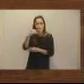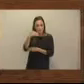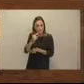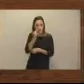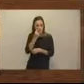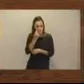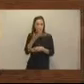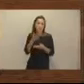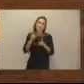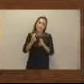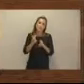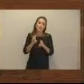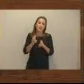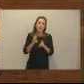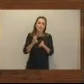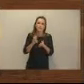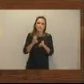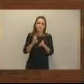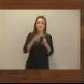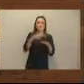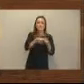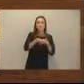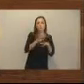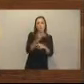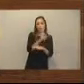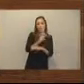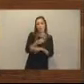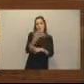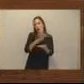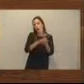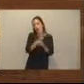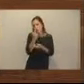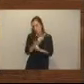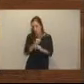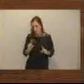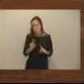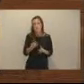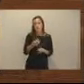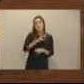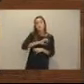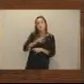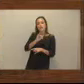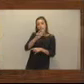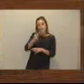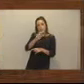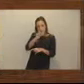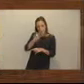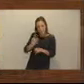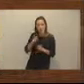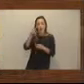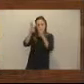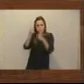ni de externalizaciones ni de redes clientelares. La respuesta de Artur Mas no se hizo esperar. Señor Rivera, usted pide transparencia,